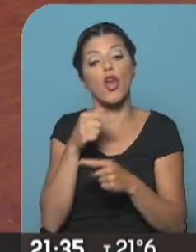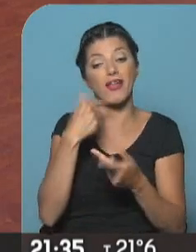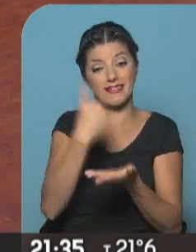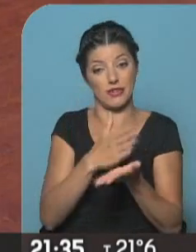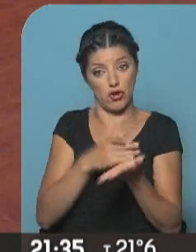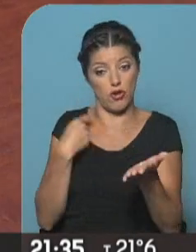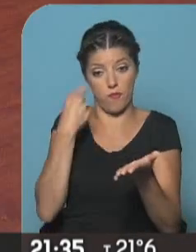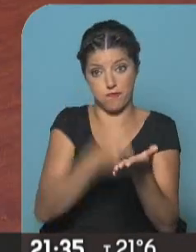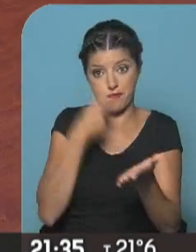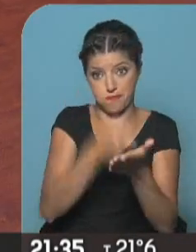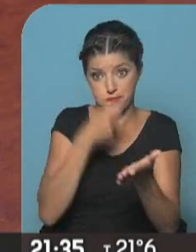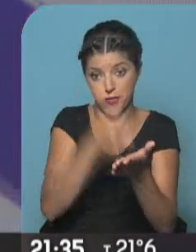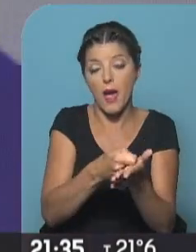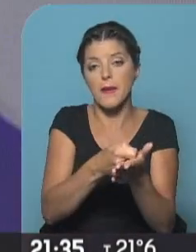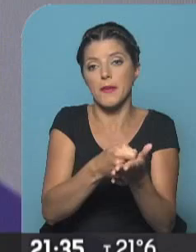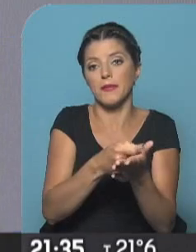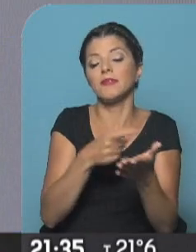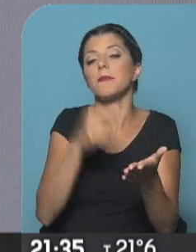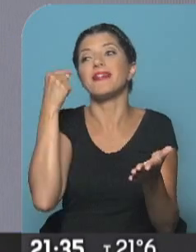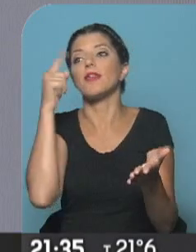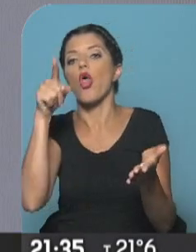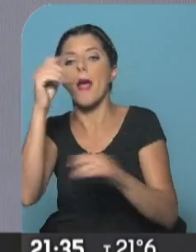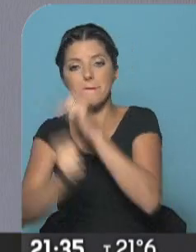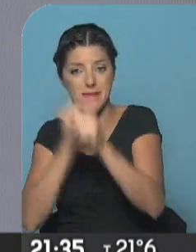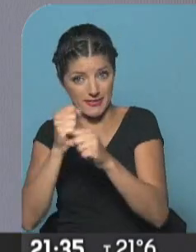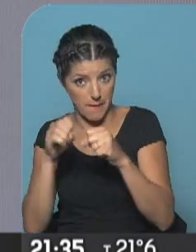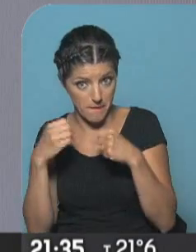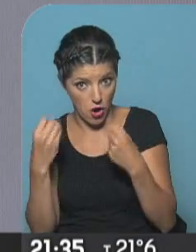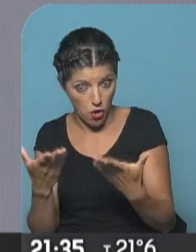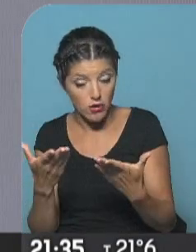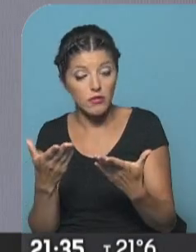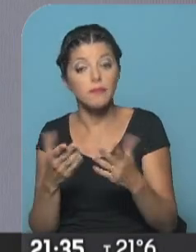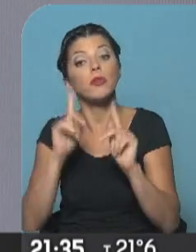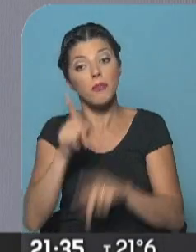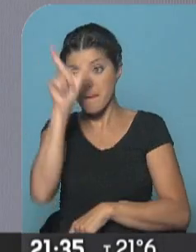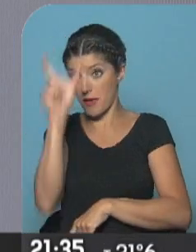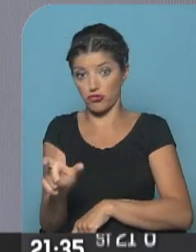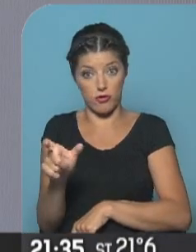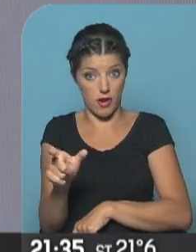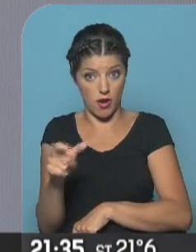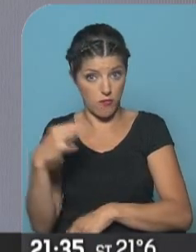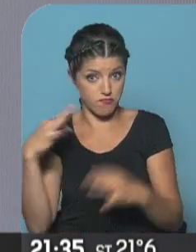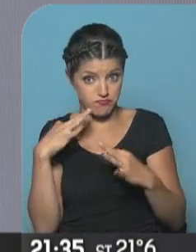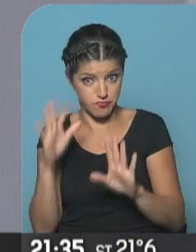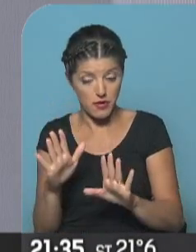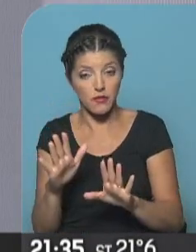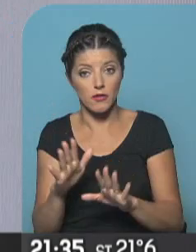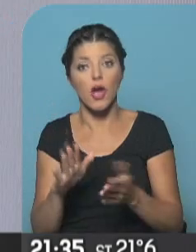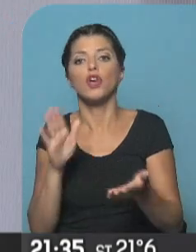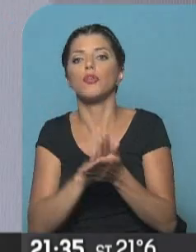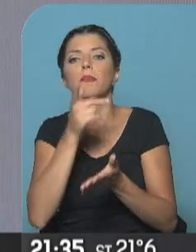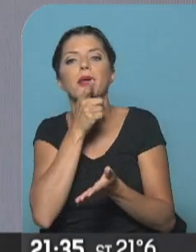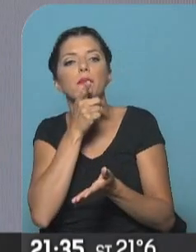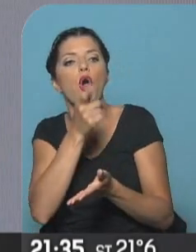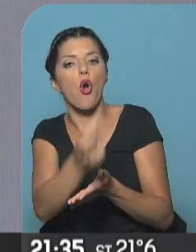mejora para las empresas esencialmente y para las personas físicas en lo que hace a la transferencia de inmuebles. Bien.